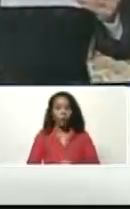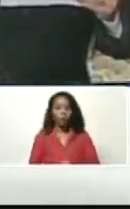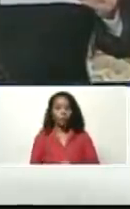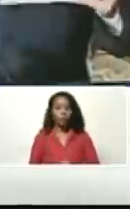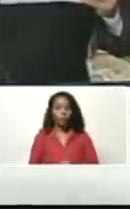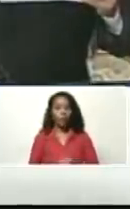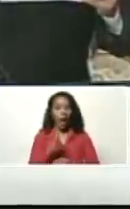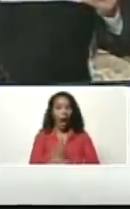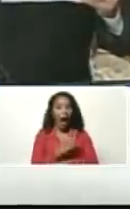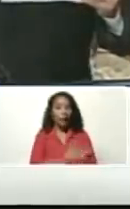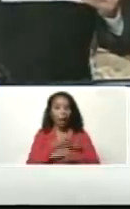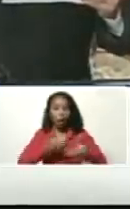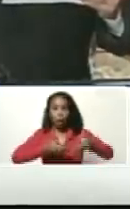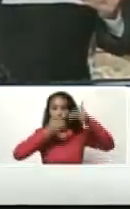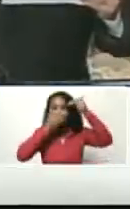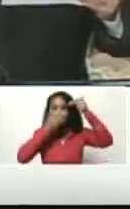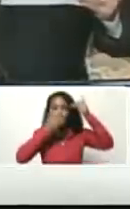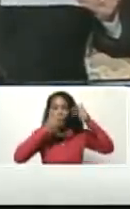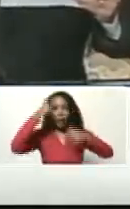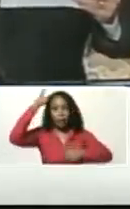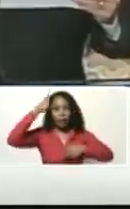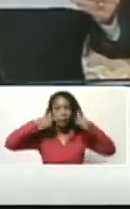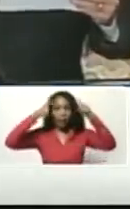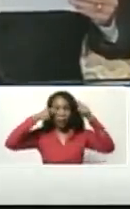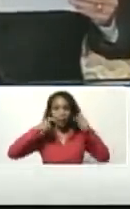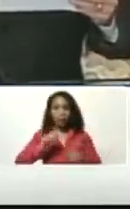Antes habían secuestrado al comandante Chávez.